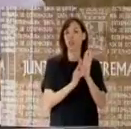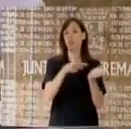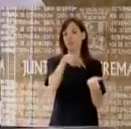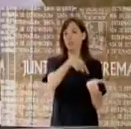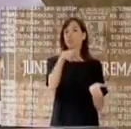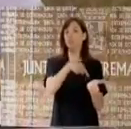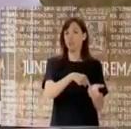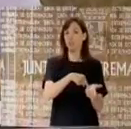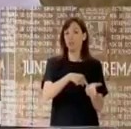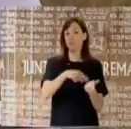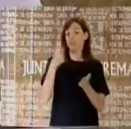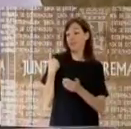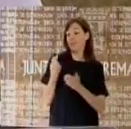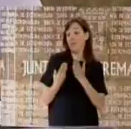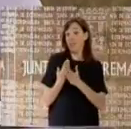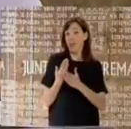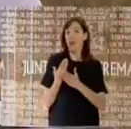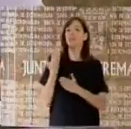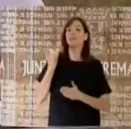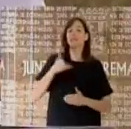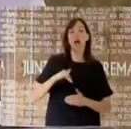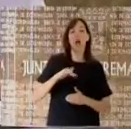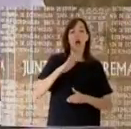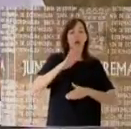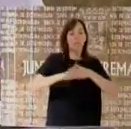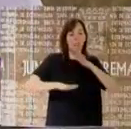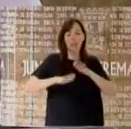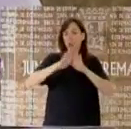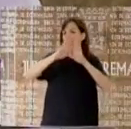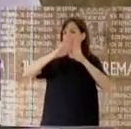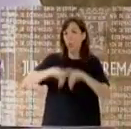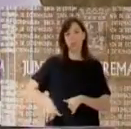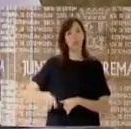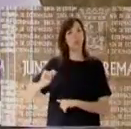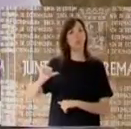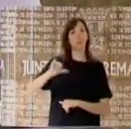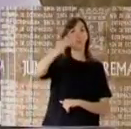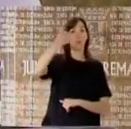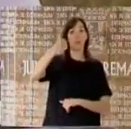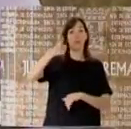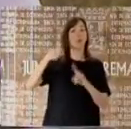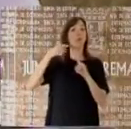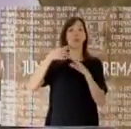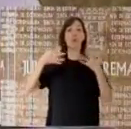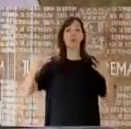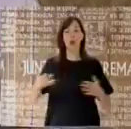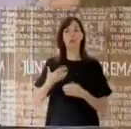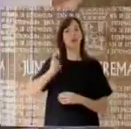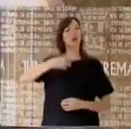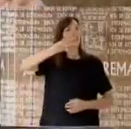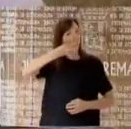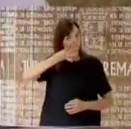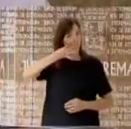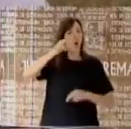hemos aprobado lo que sería el último paso para que pueda ser una realidad las obras para